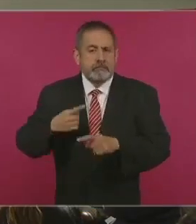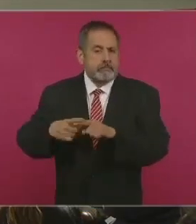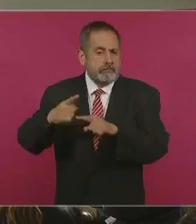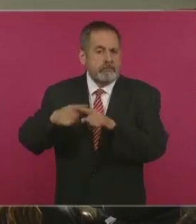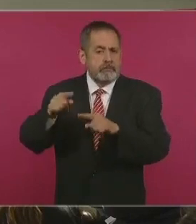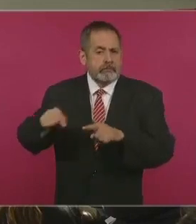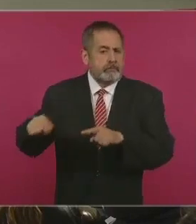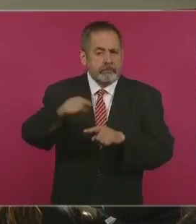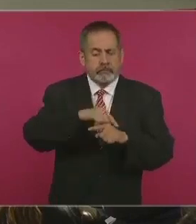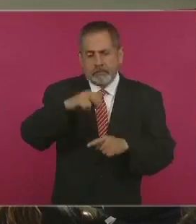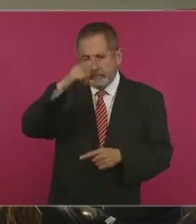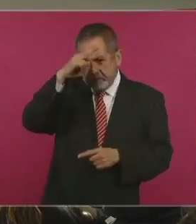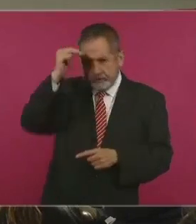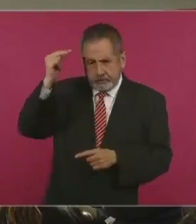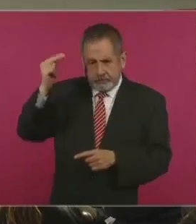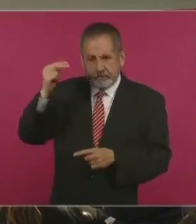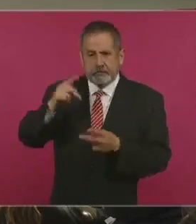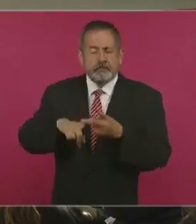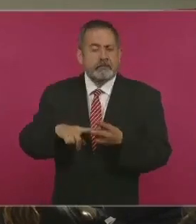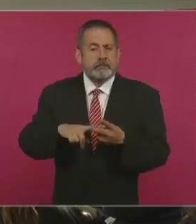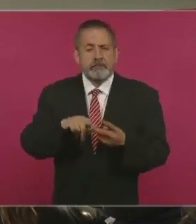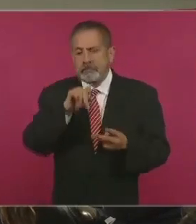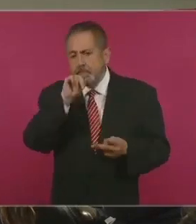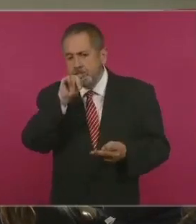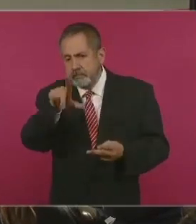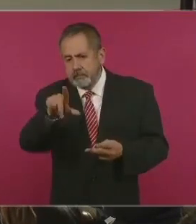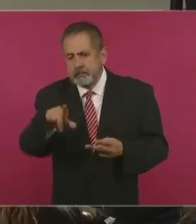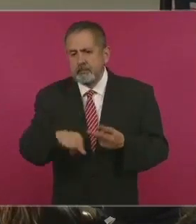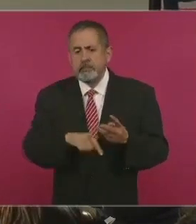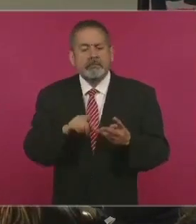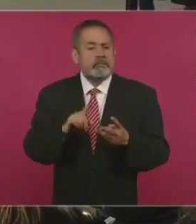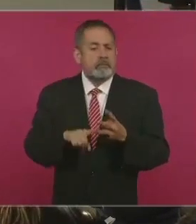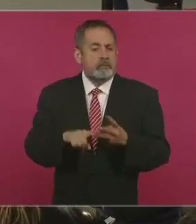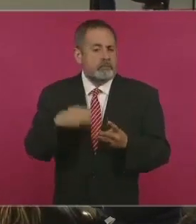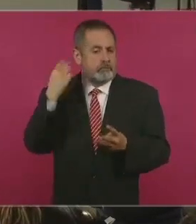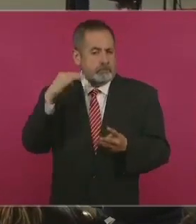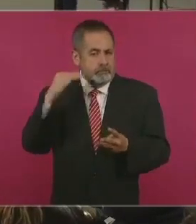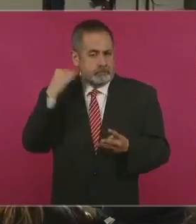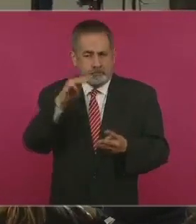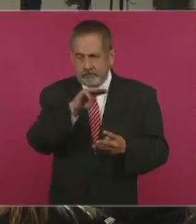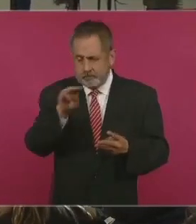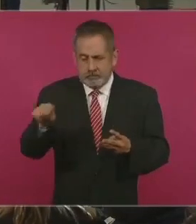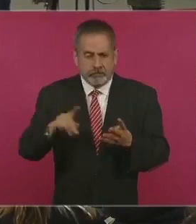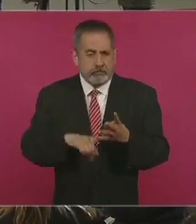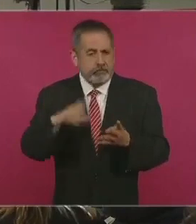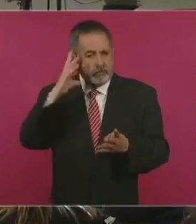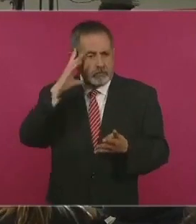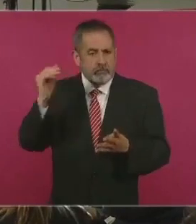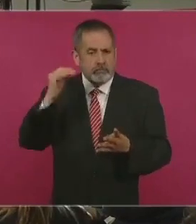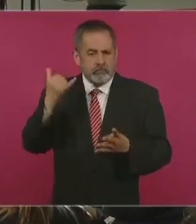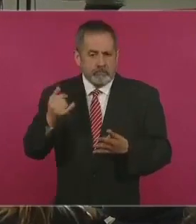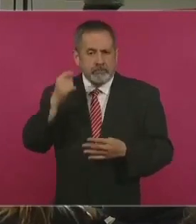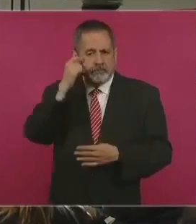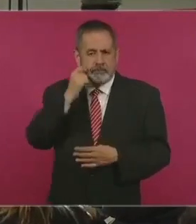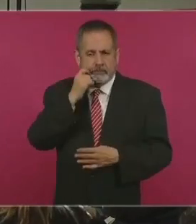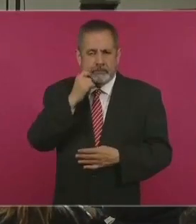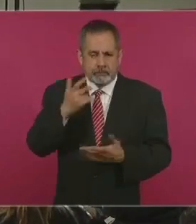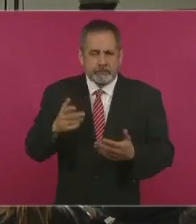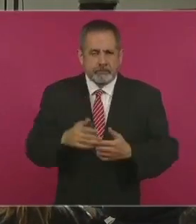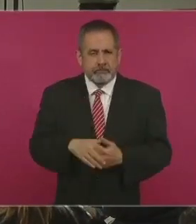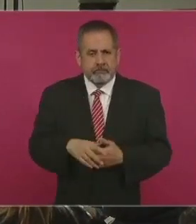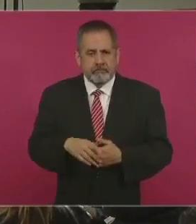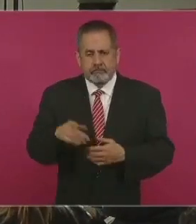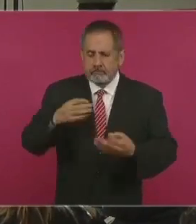de Nayarit, de Jalisco, de Michoacán, Colima y Guerrero, que han